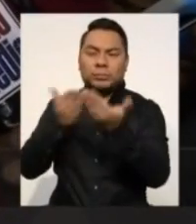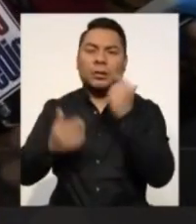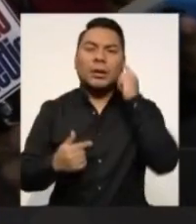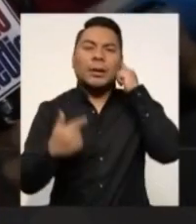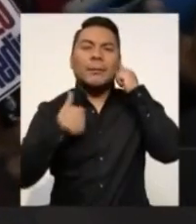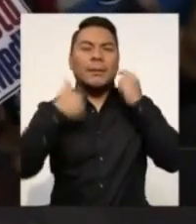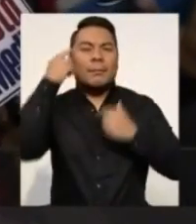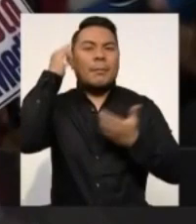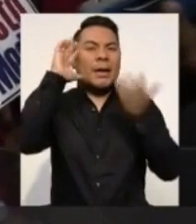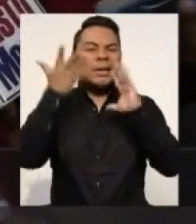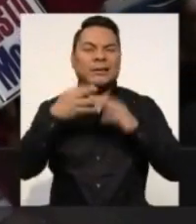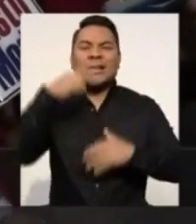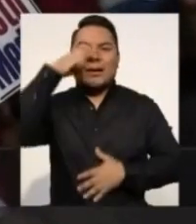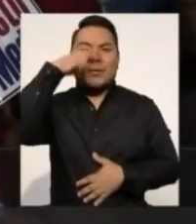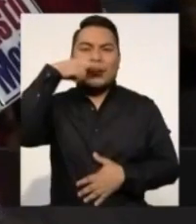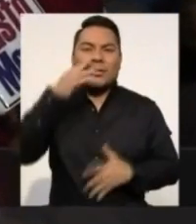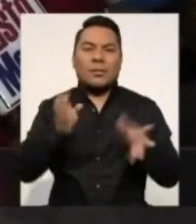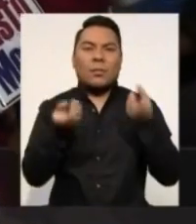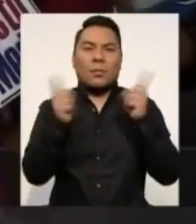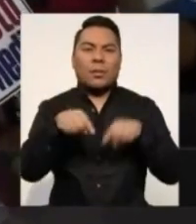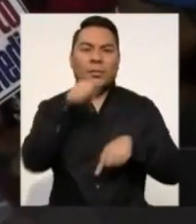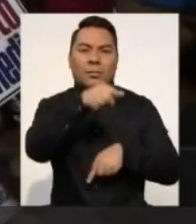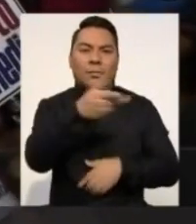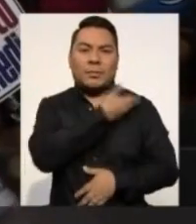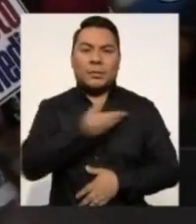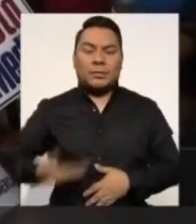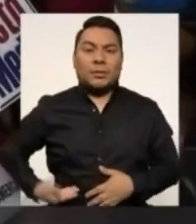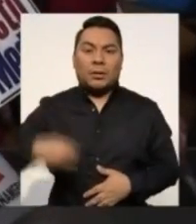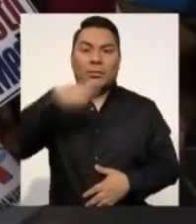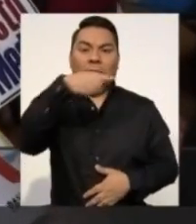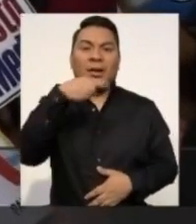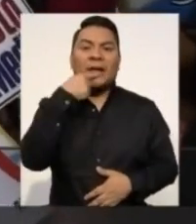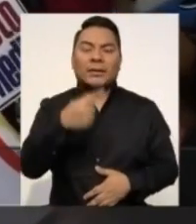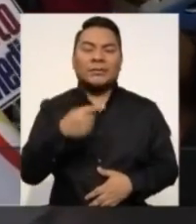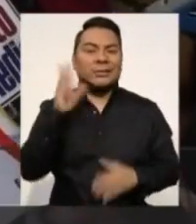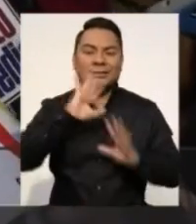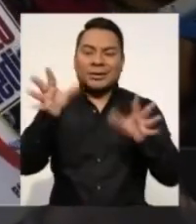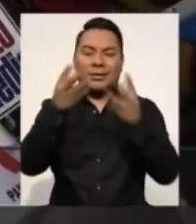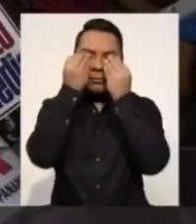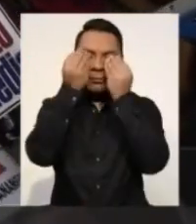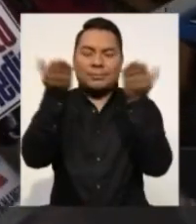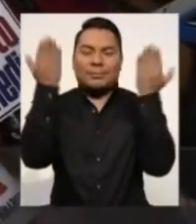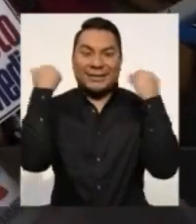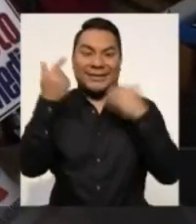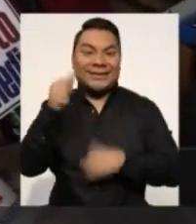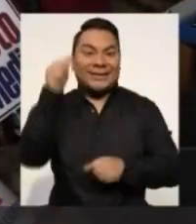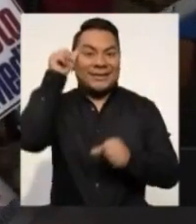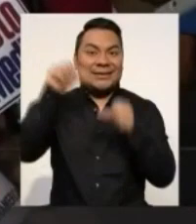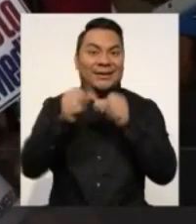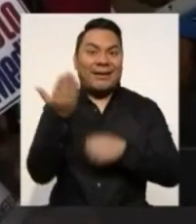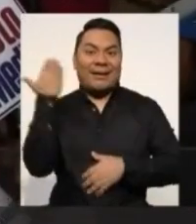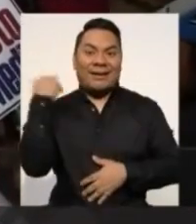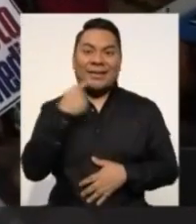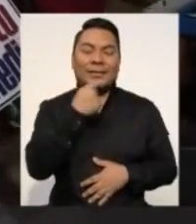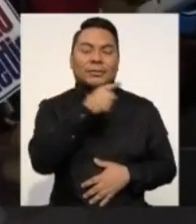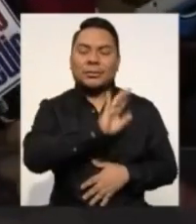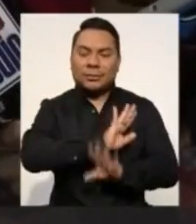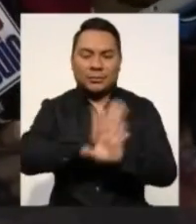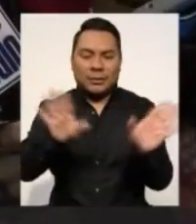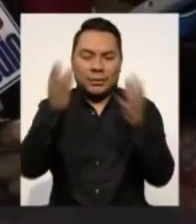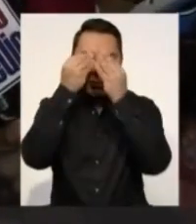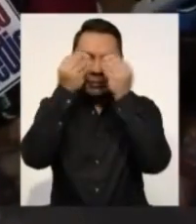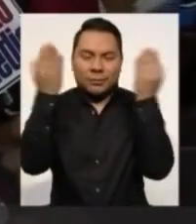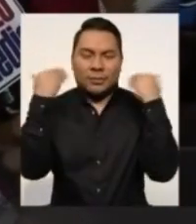Por ejemplo, cuando el presidente de la República dice vamos a voltear la página, finalmente es muy ambiguo, no sabemos a qué